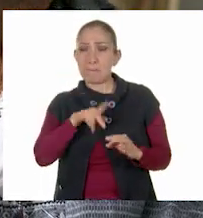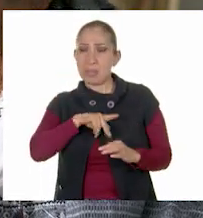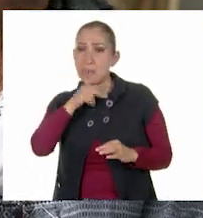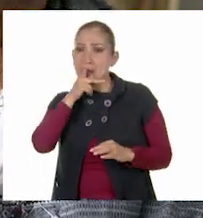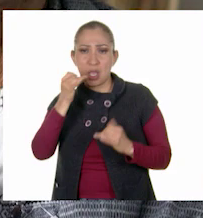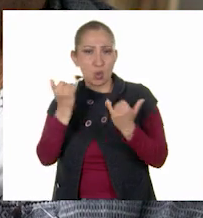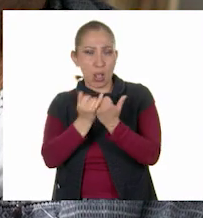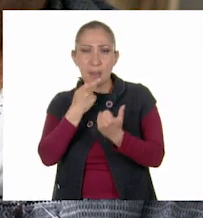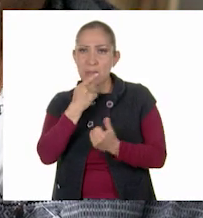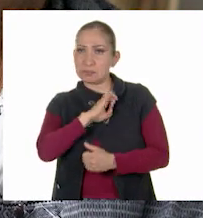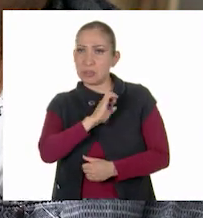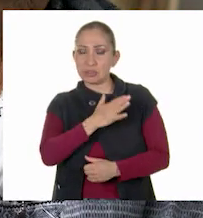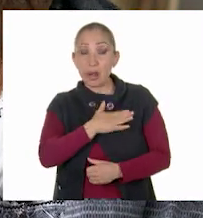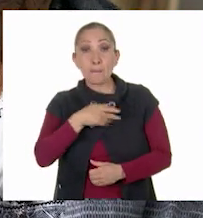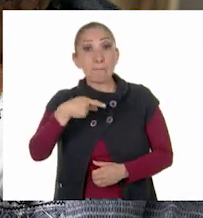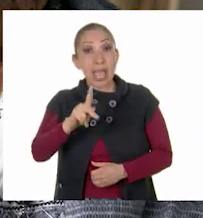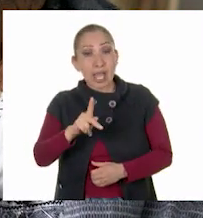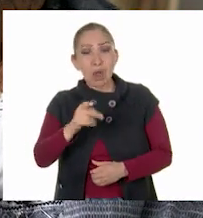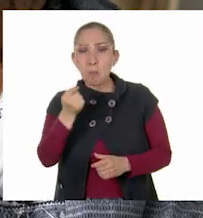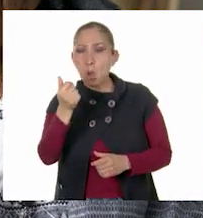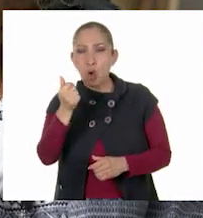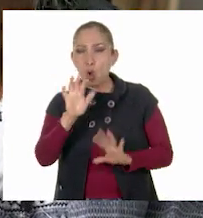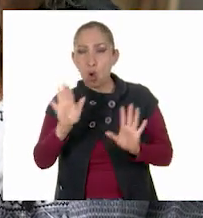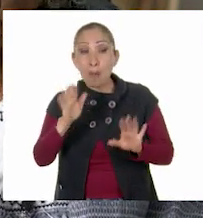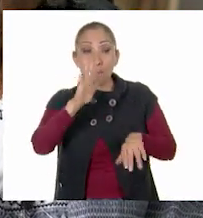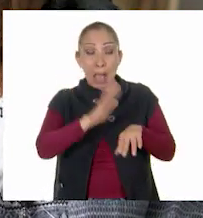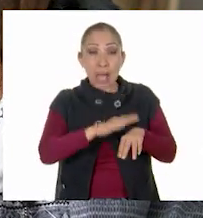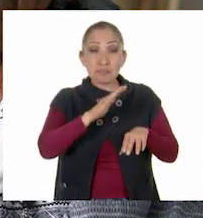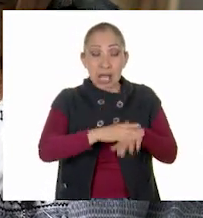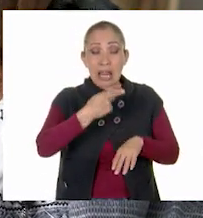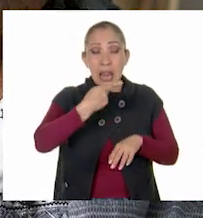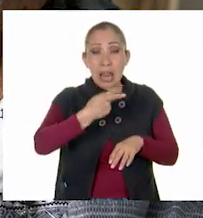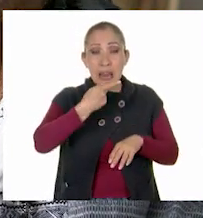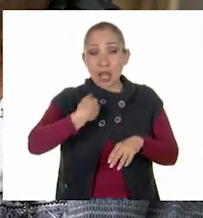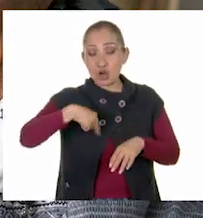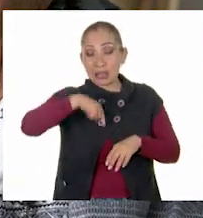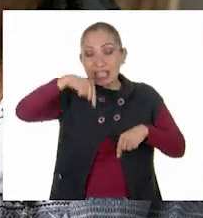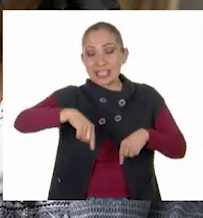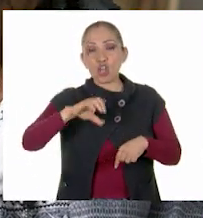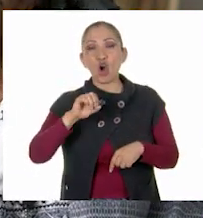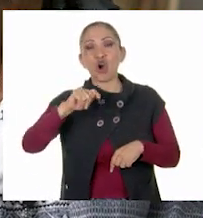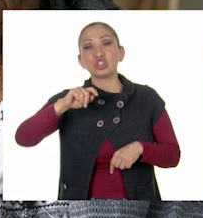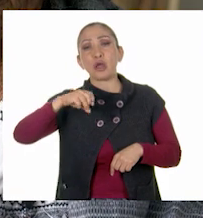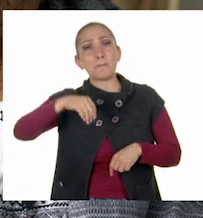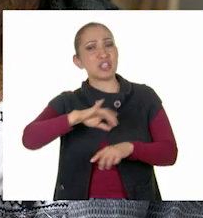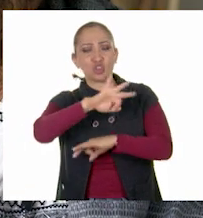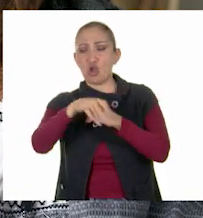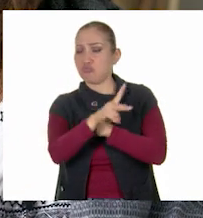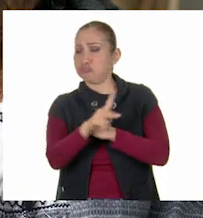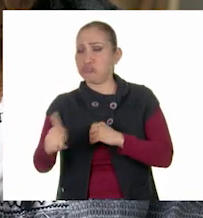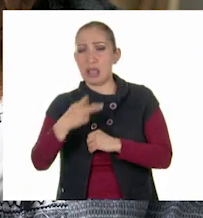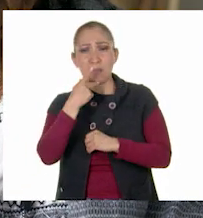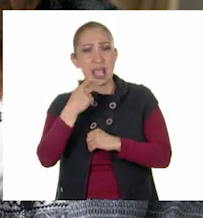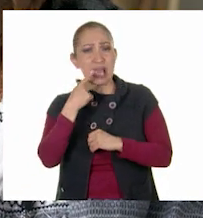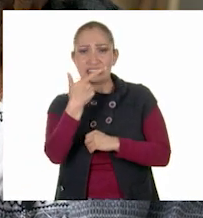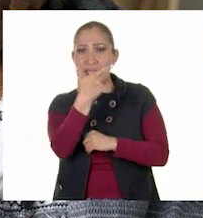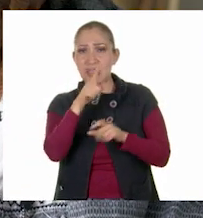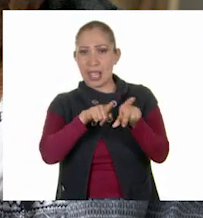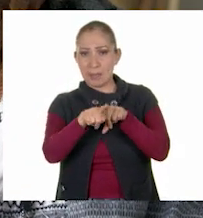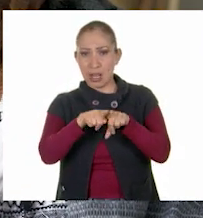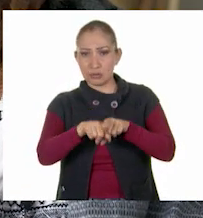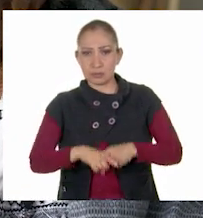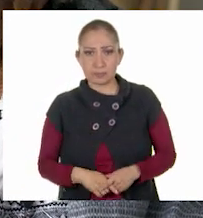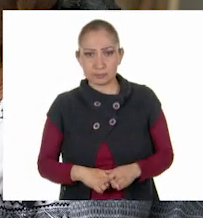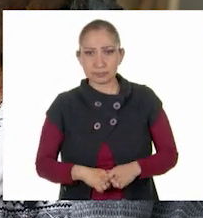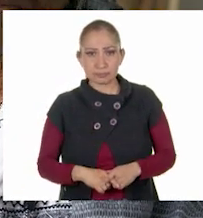papá también, pero muy poco. Más hablábamos el otomí. Todos hablábamos. Éramos 7